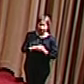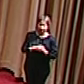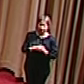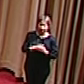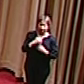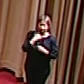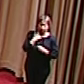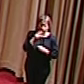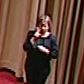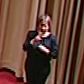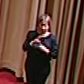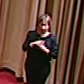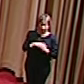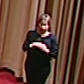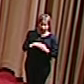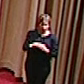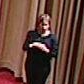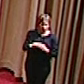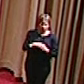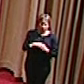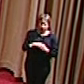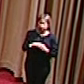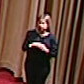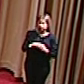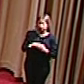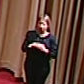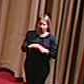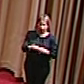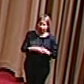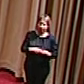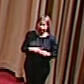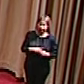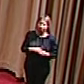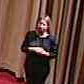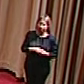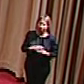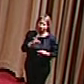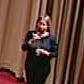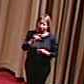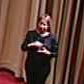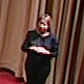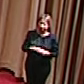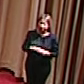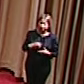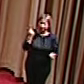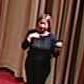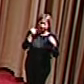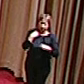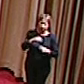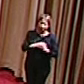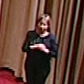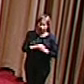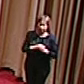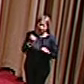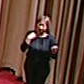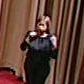la bailaora Patricia Guerrero, que estará acompañada a la guitarra por el cantador Sergio Gómez del Colorado. Esa actuación artística de Patricia Guerrero servirá